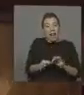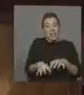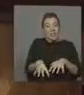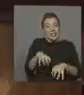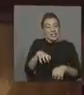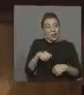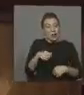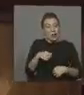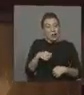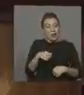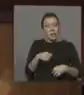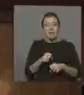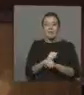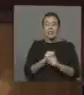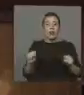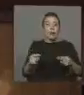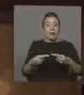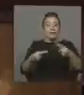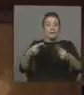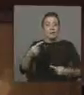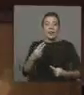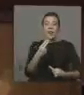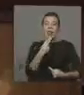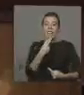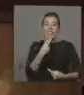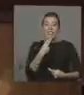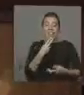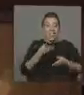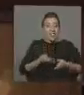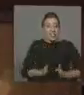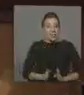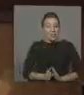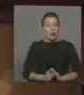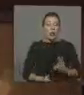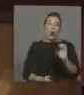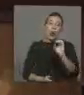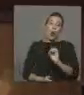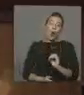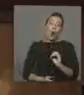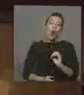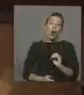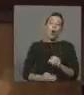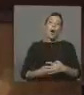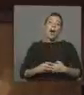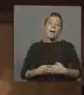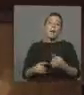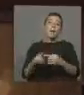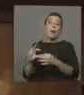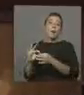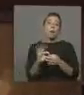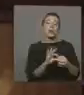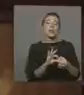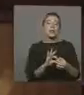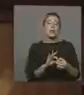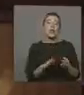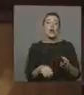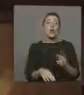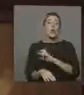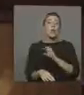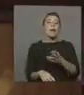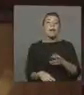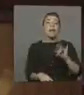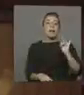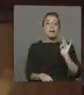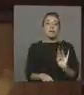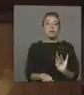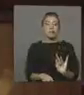o genética incompatible con la vida extrauterina, o un embarazo como consecuencia de una violación. La